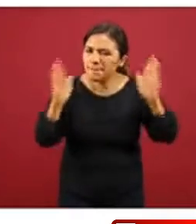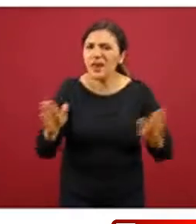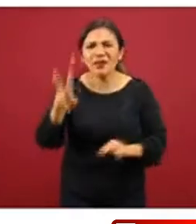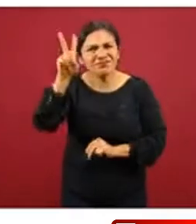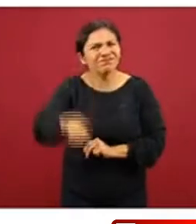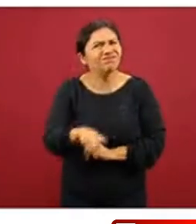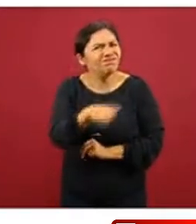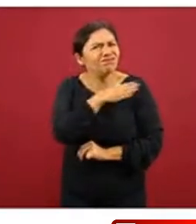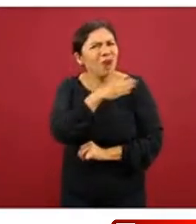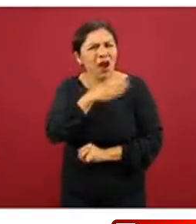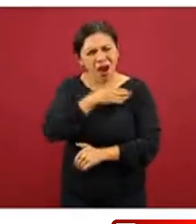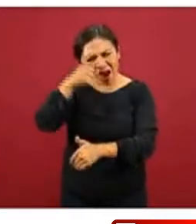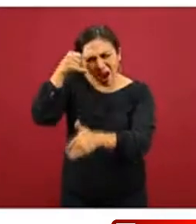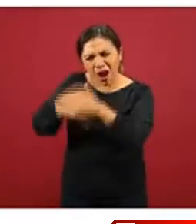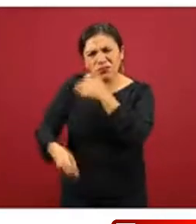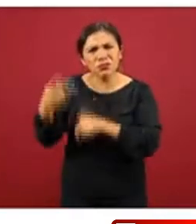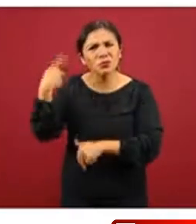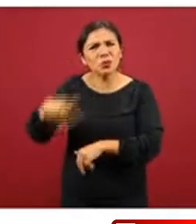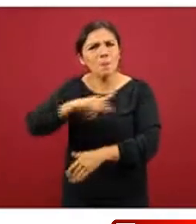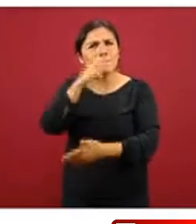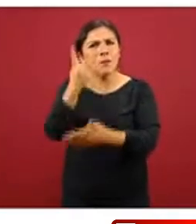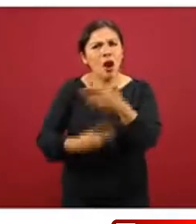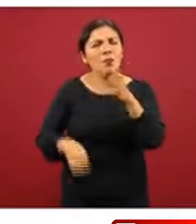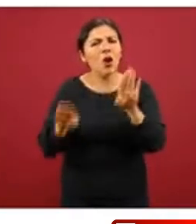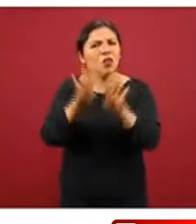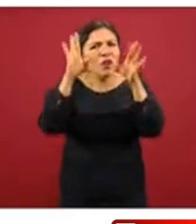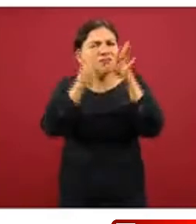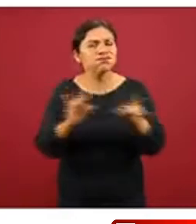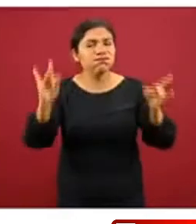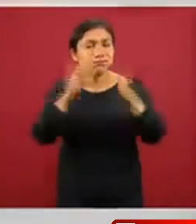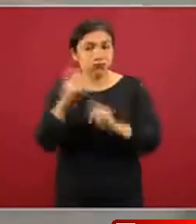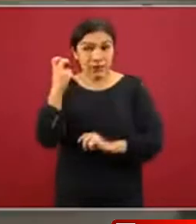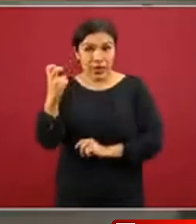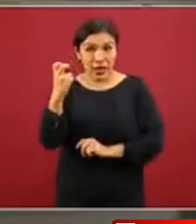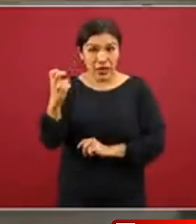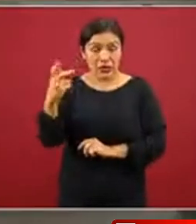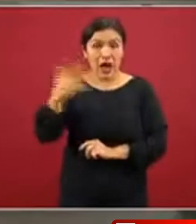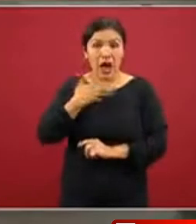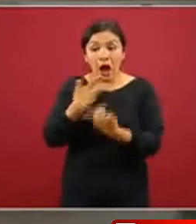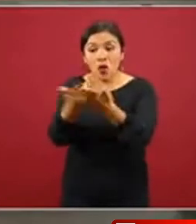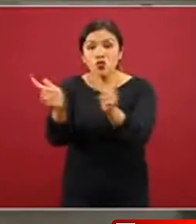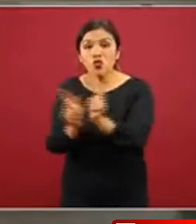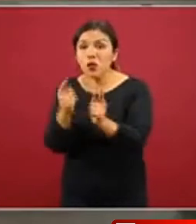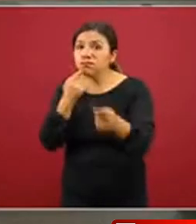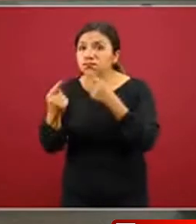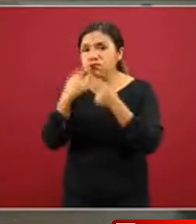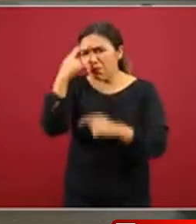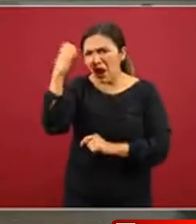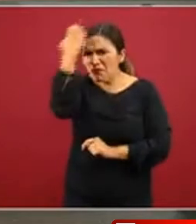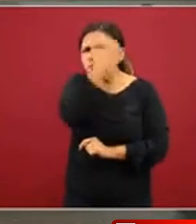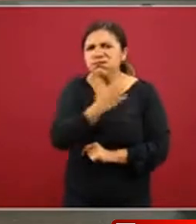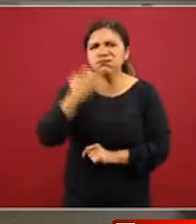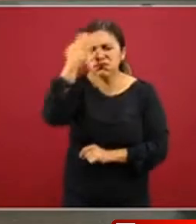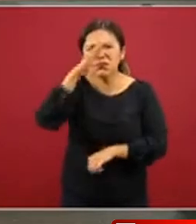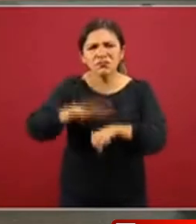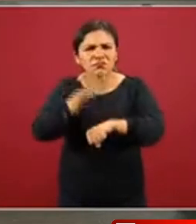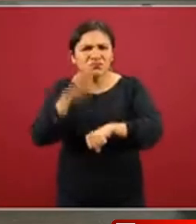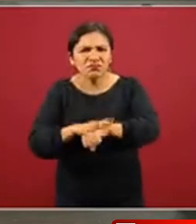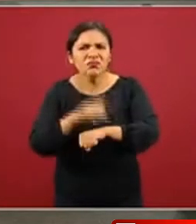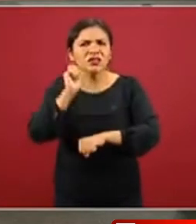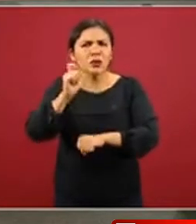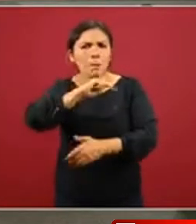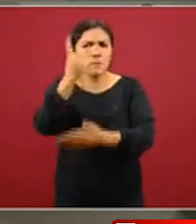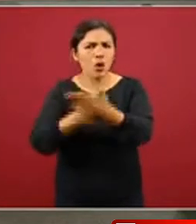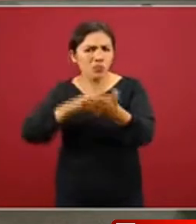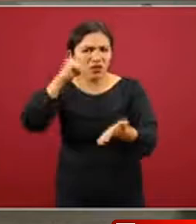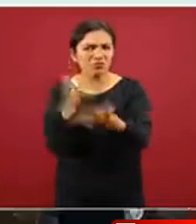noble, que se manifiesta de tal manera. Entonces ahí está el Comité Nacional de Evaluación, Diagnóstico, Certificación de este